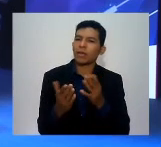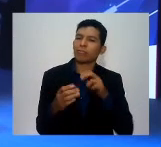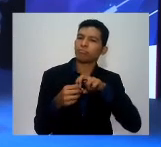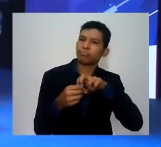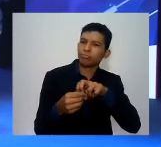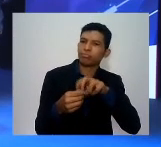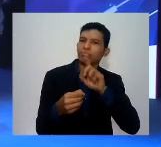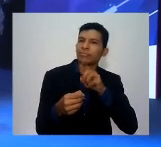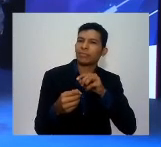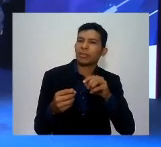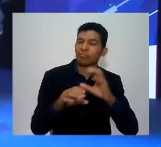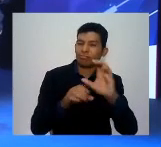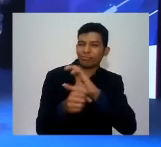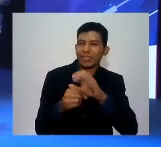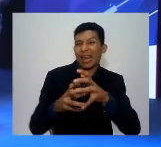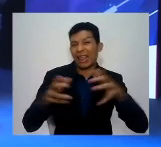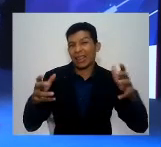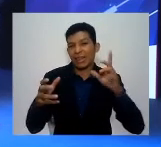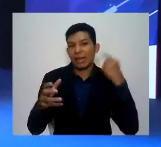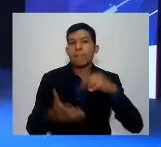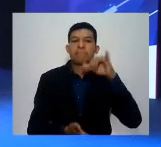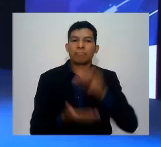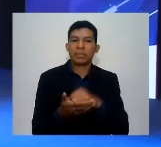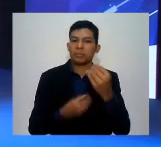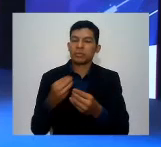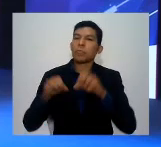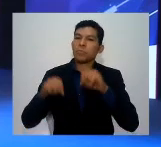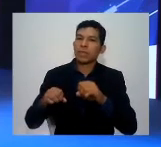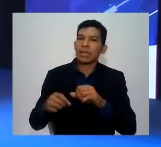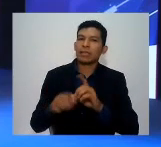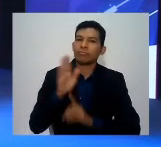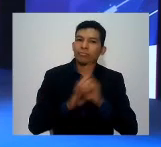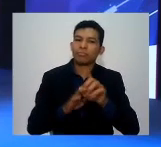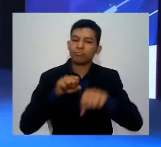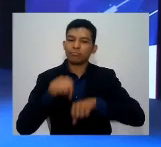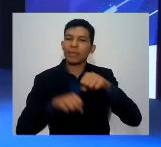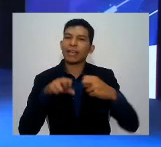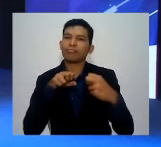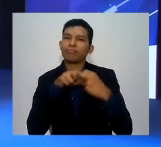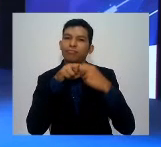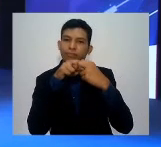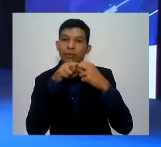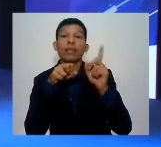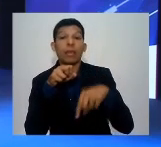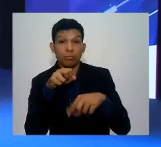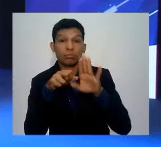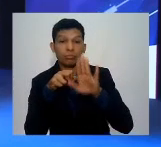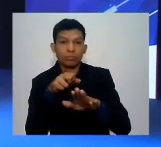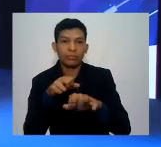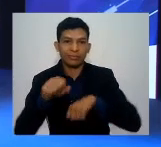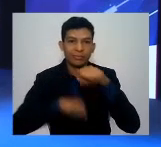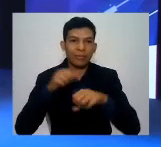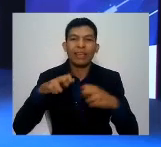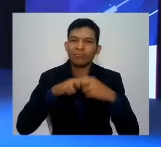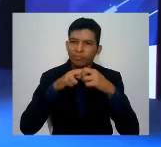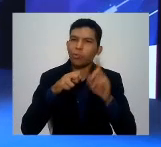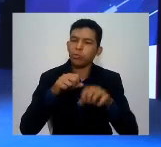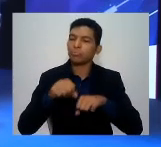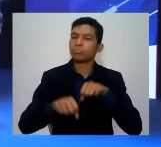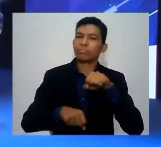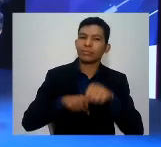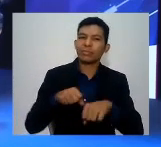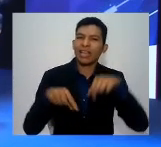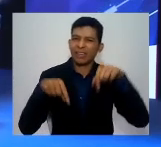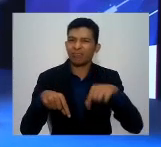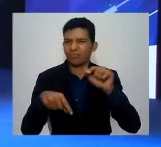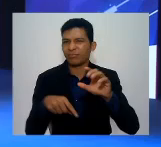juegos, deportes especiales de equipo como el goalball, que es un deporte para personas con discapacidad visual.